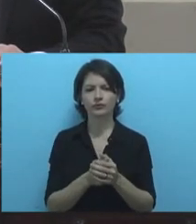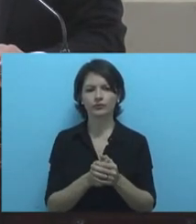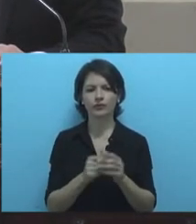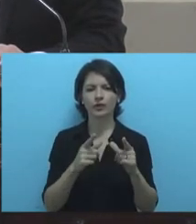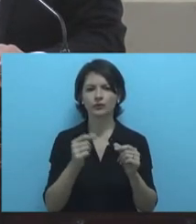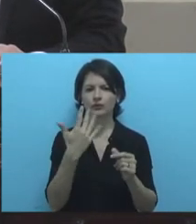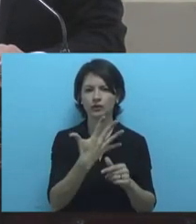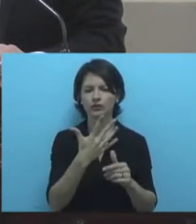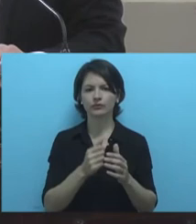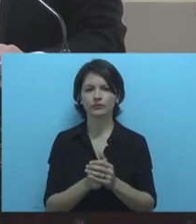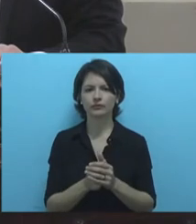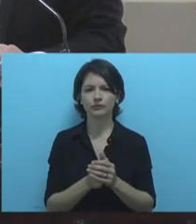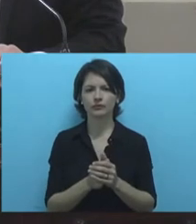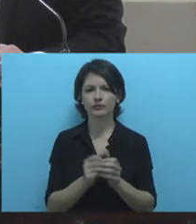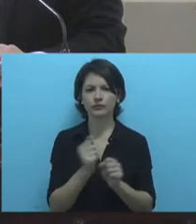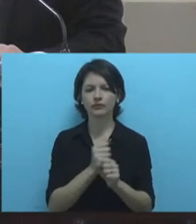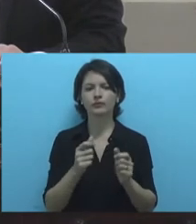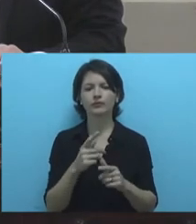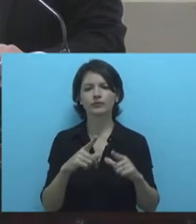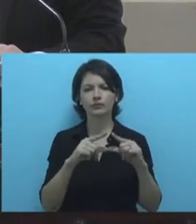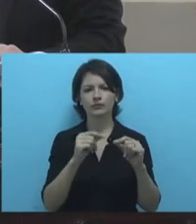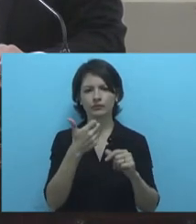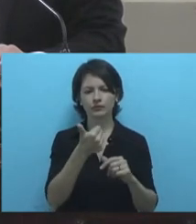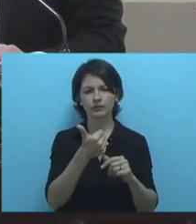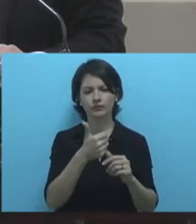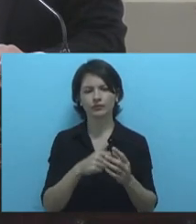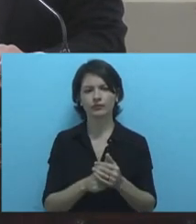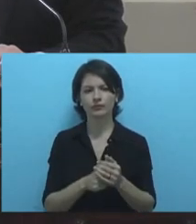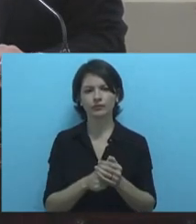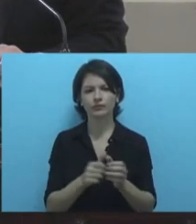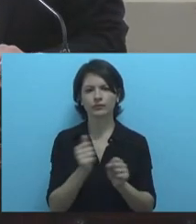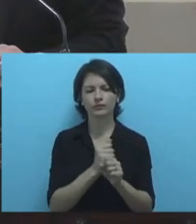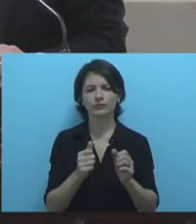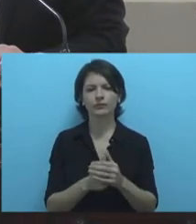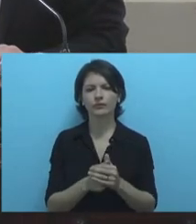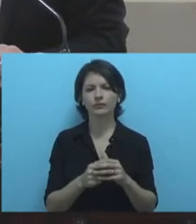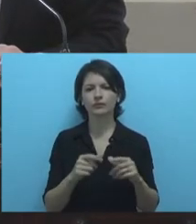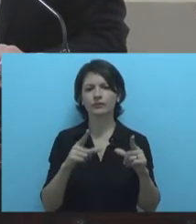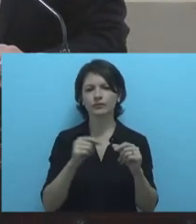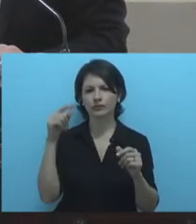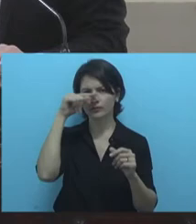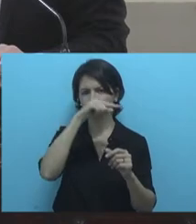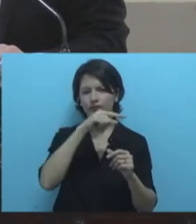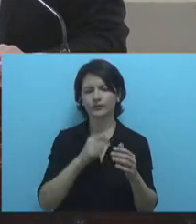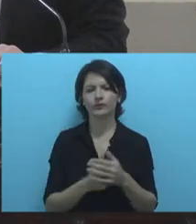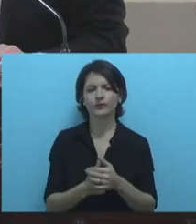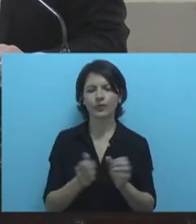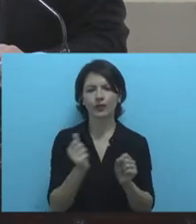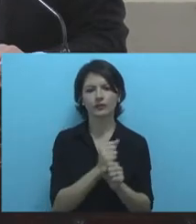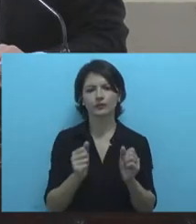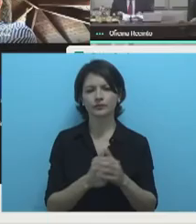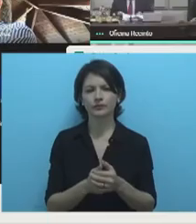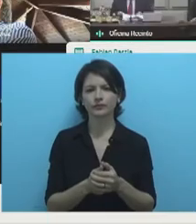artículo 5 aprobado artículo 6 aprobado artículo 7